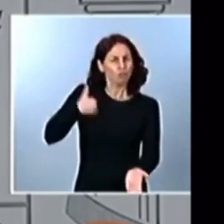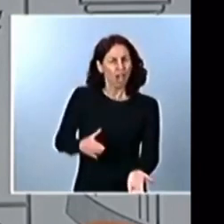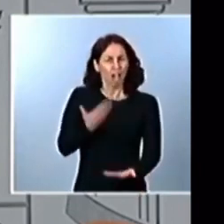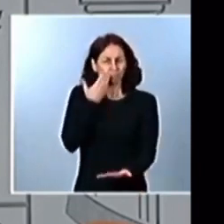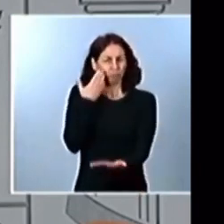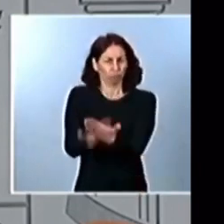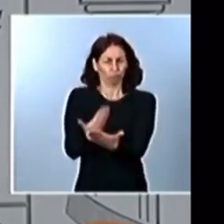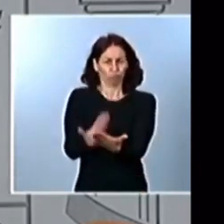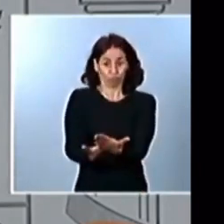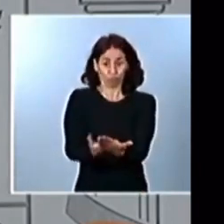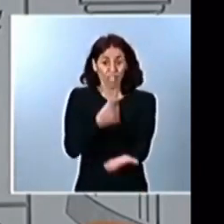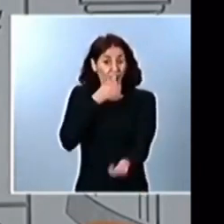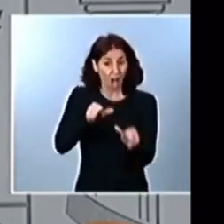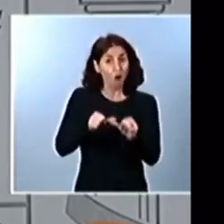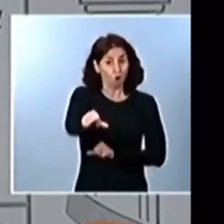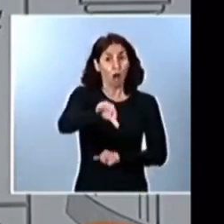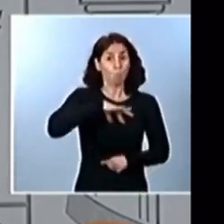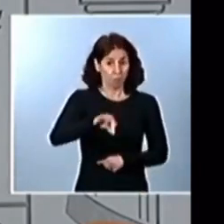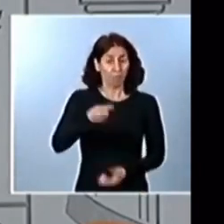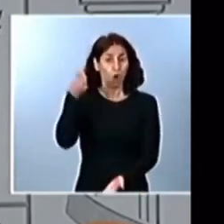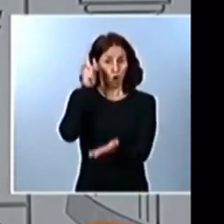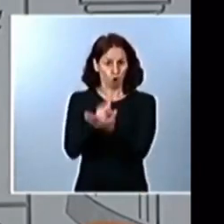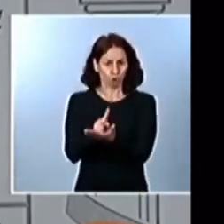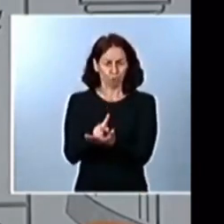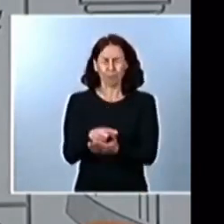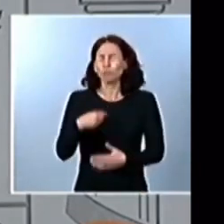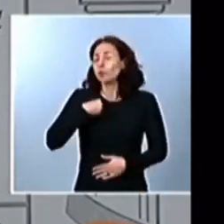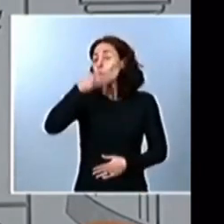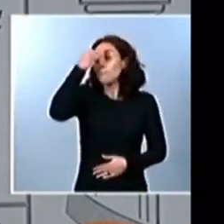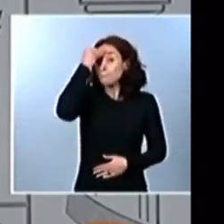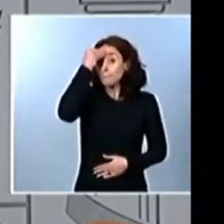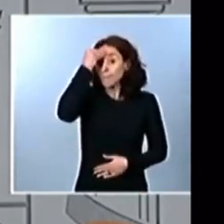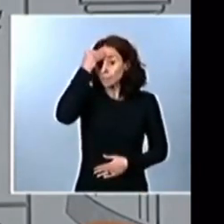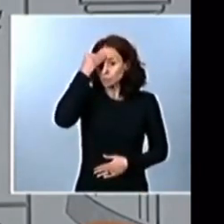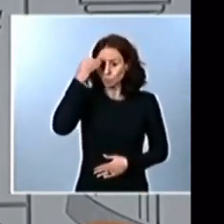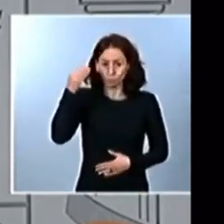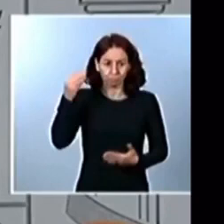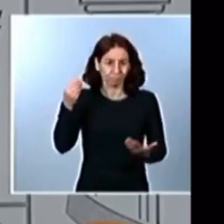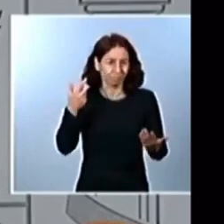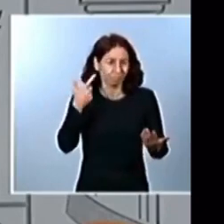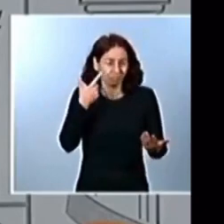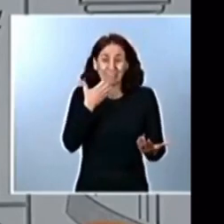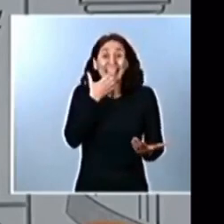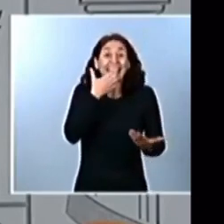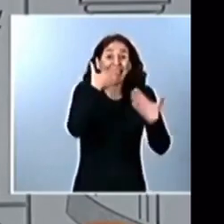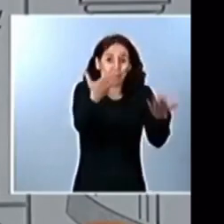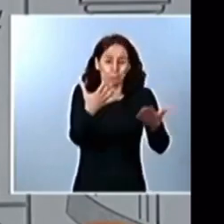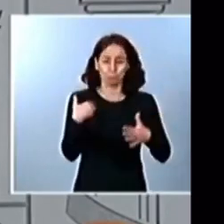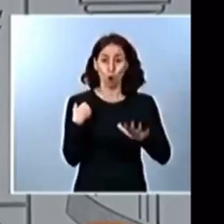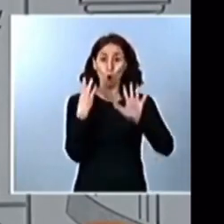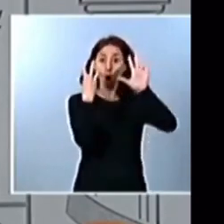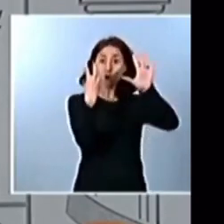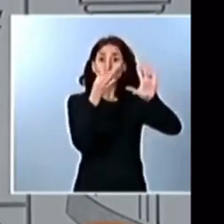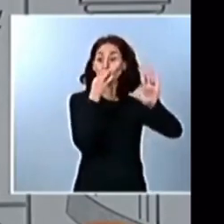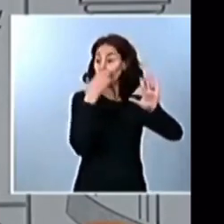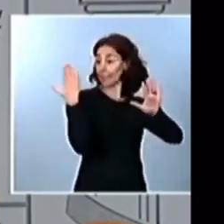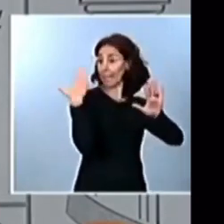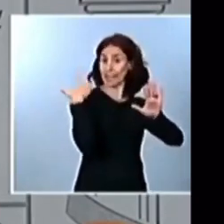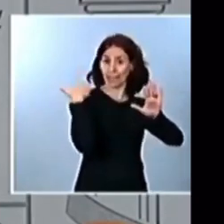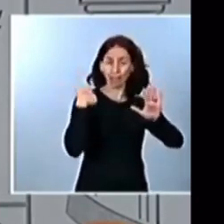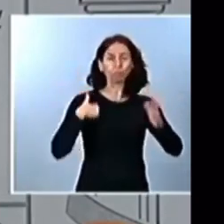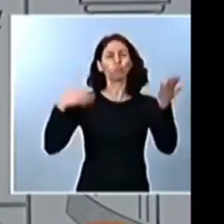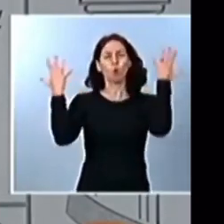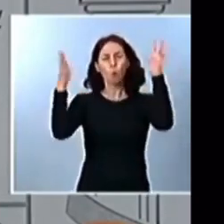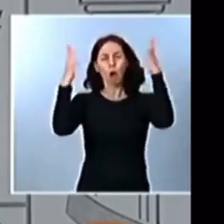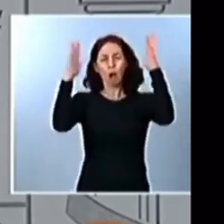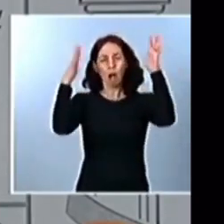que dimos en la primera ola, cuando salíamos a las 8 de la tarde a aplaudir a nuestros profesionales sanitarios, cuando vimos, por ejemplo, cómo jóvenes ayudaban